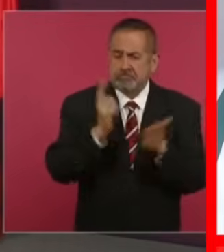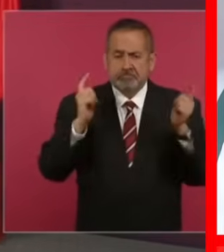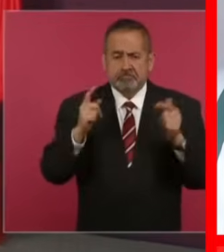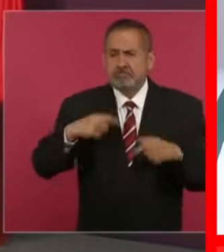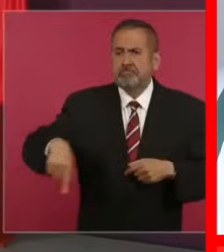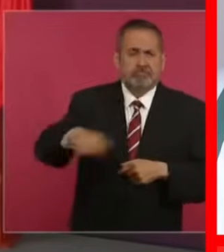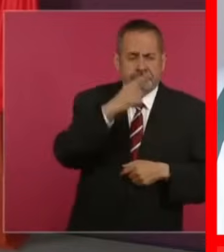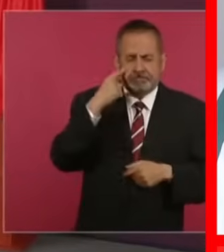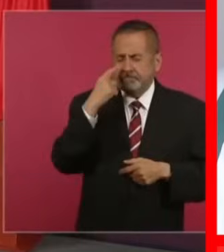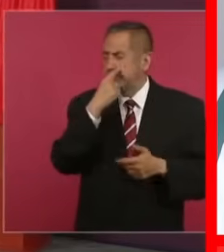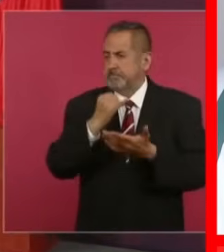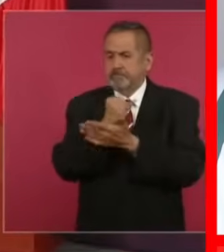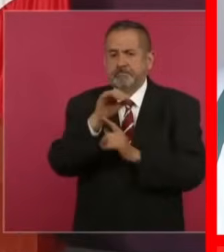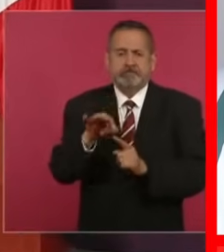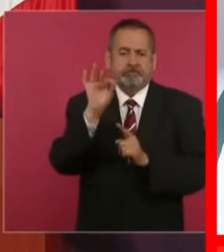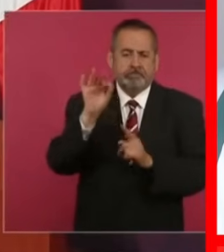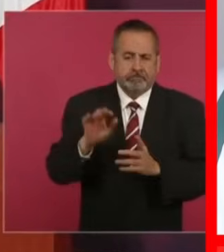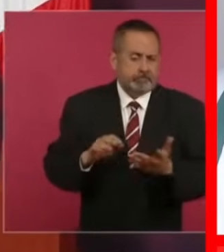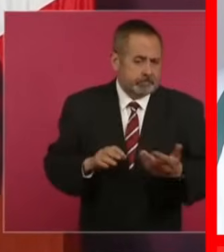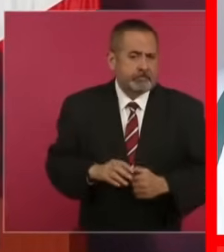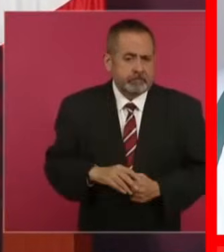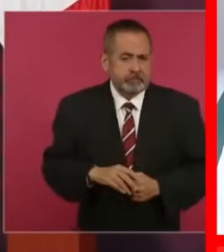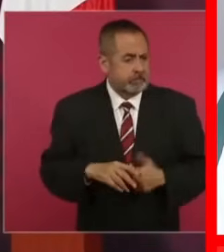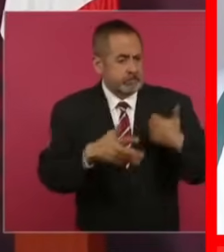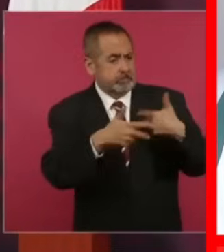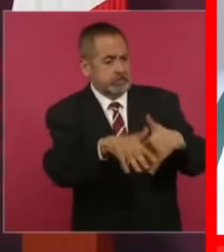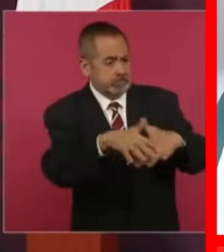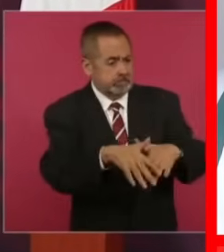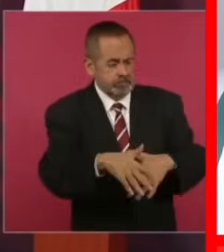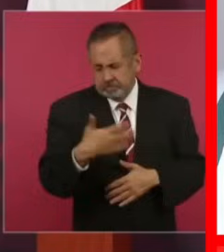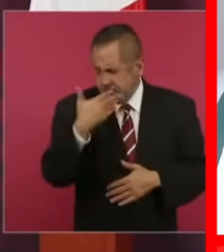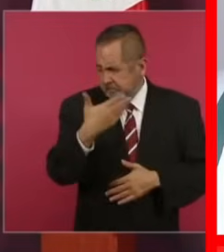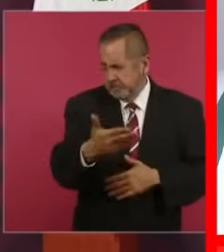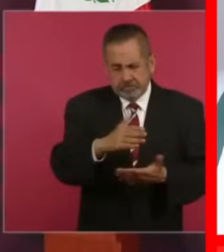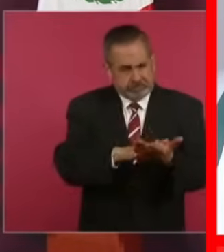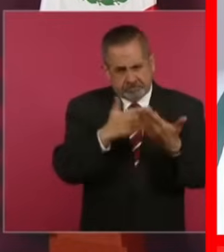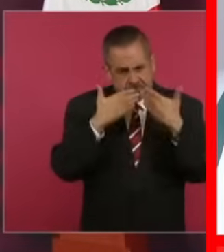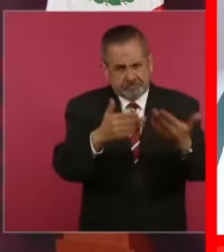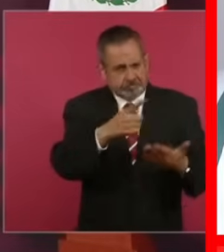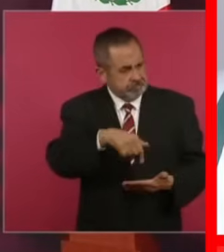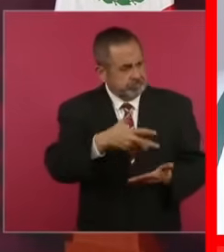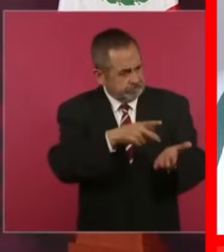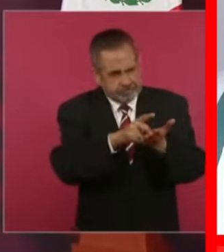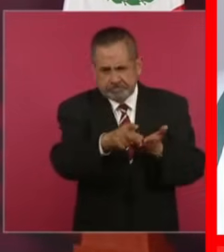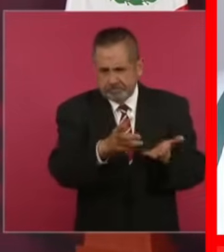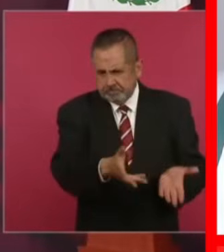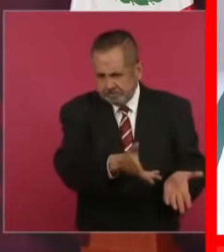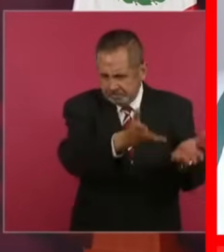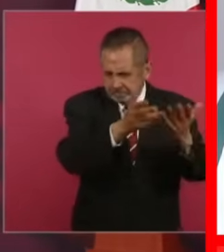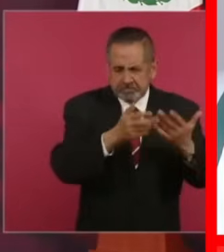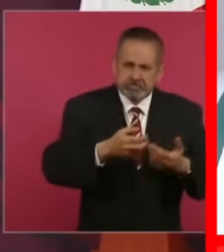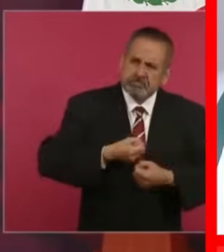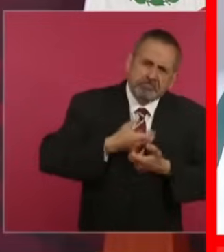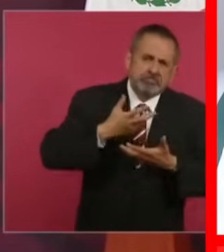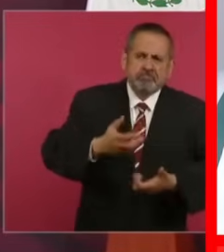y acerca de esta manifestación muy bien eh tienen todo el derecho a expresarse a